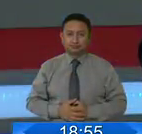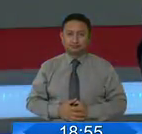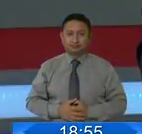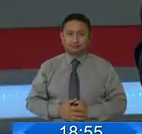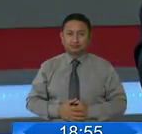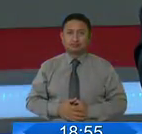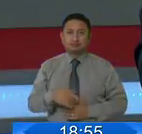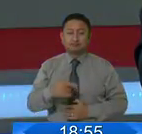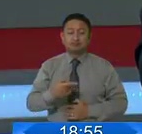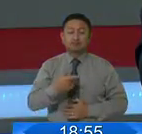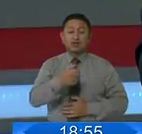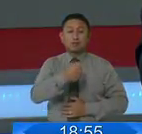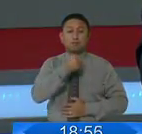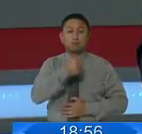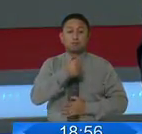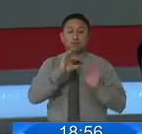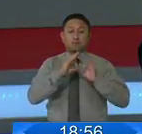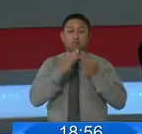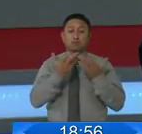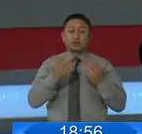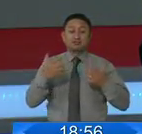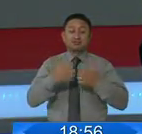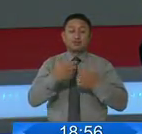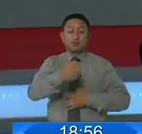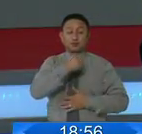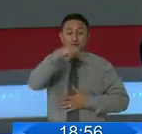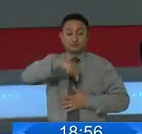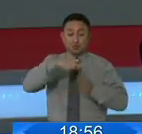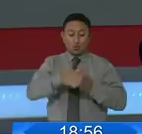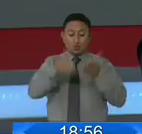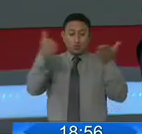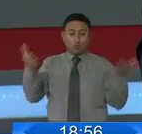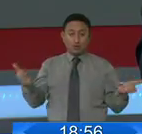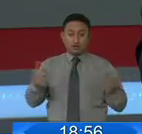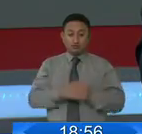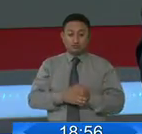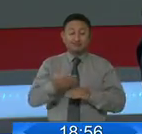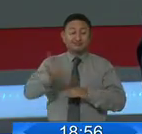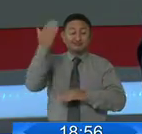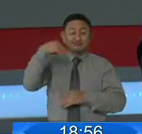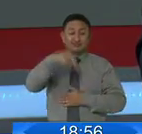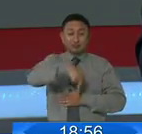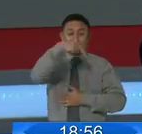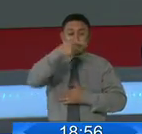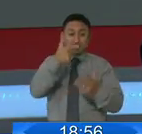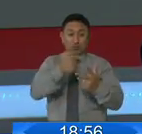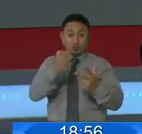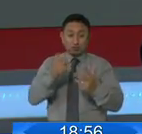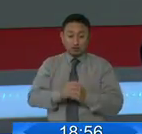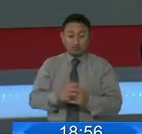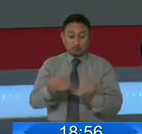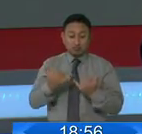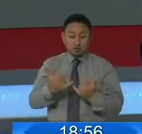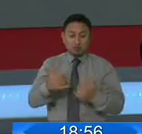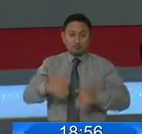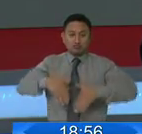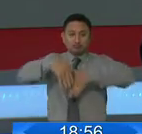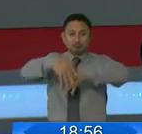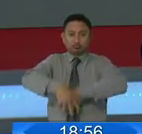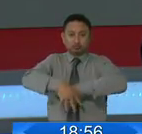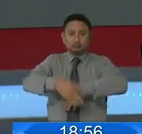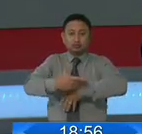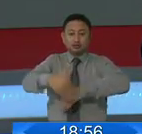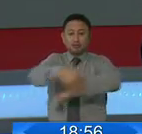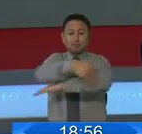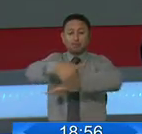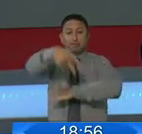comunicadores y familiares del equipo periodístico de diario 'el comercio' asesinados en la frontera norte realizan una vigilia en la